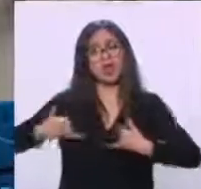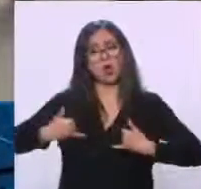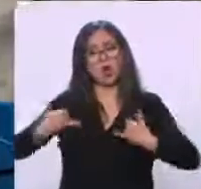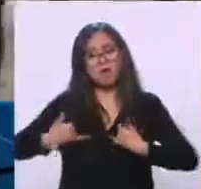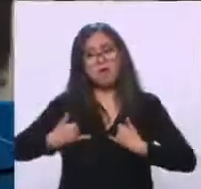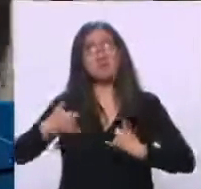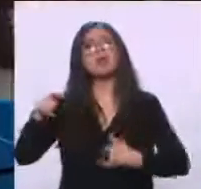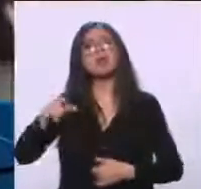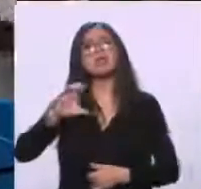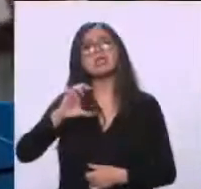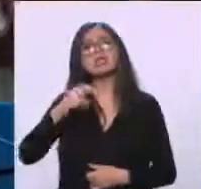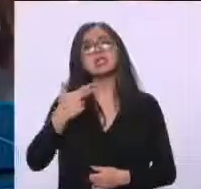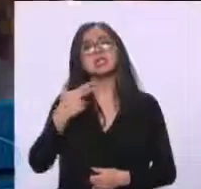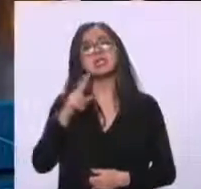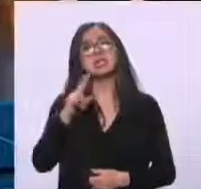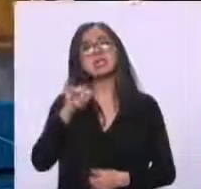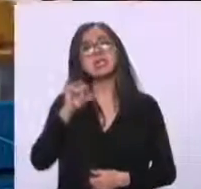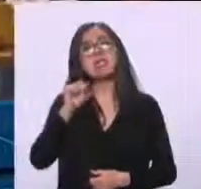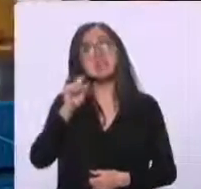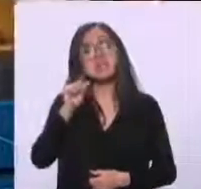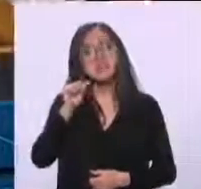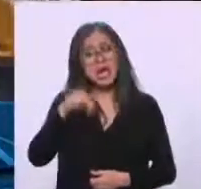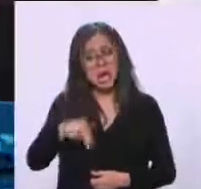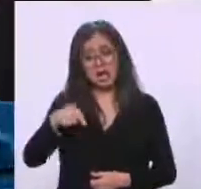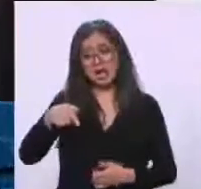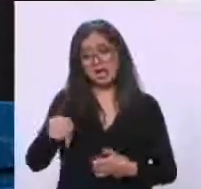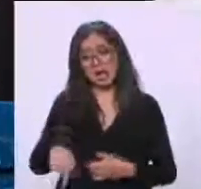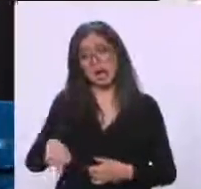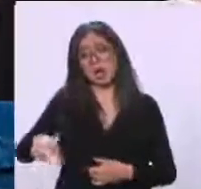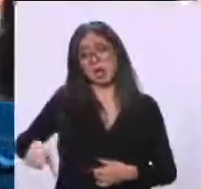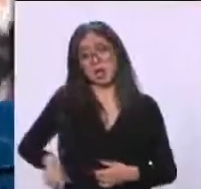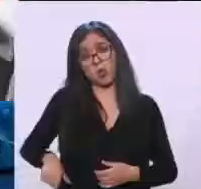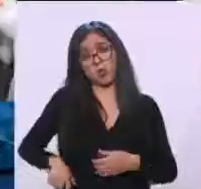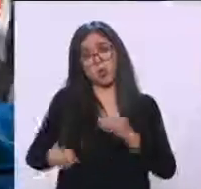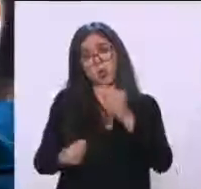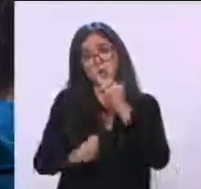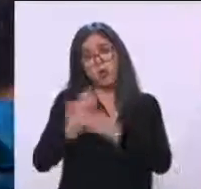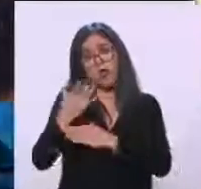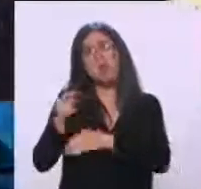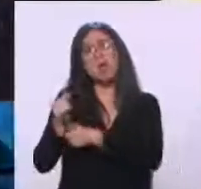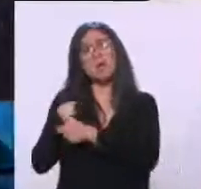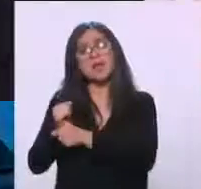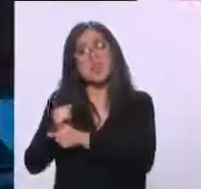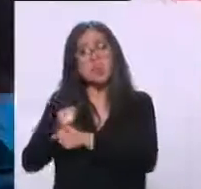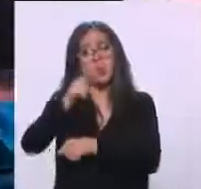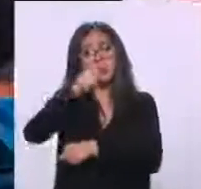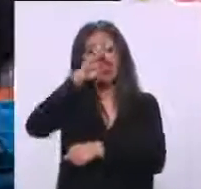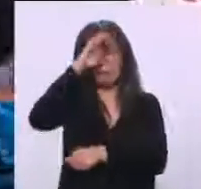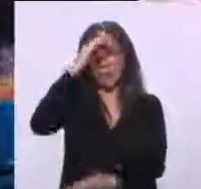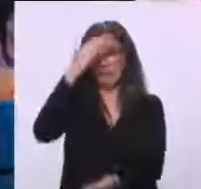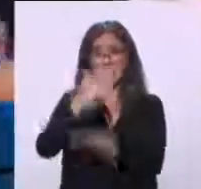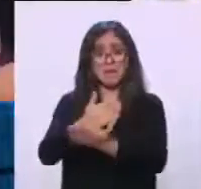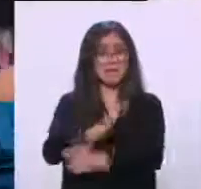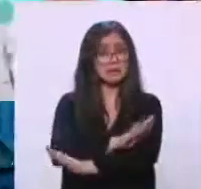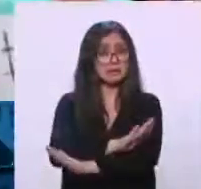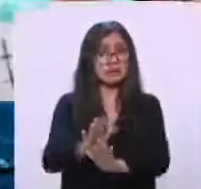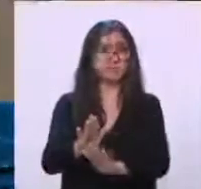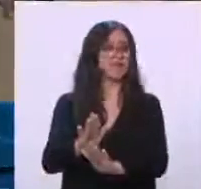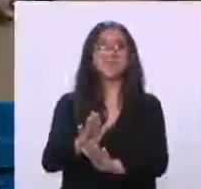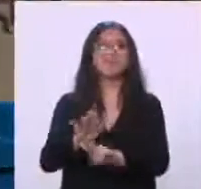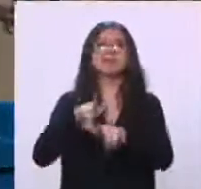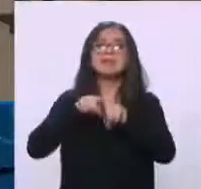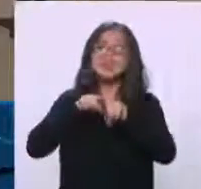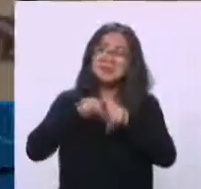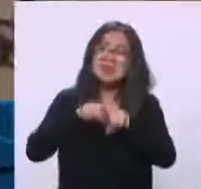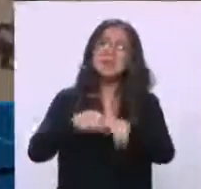Cristian pues ya fue identificado durante este gobierno y no va a parar ahí la investigación. Ese es el contraste y esa